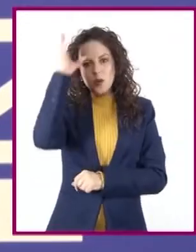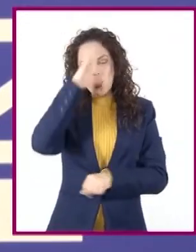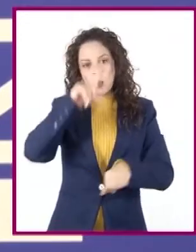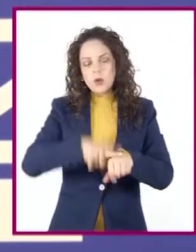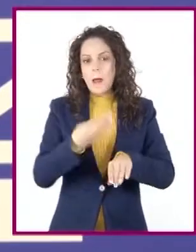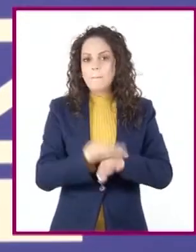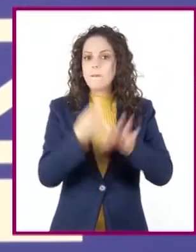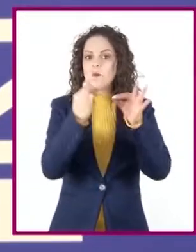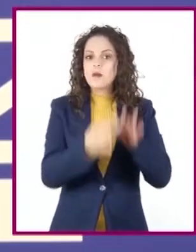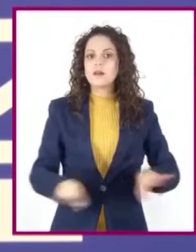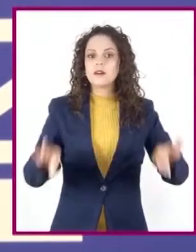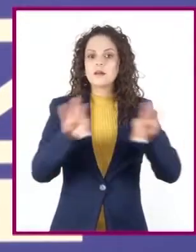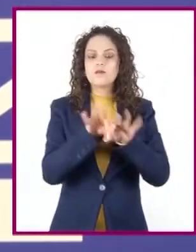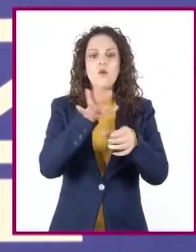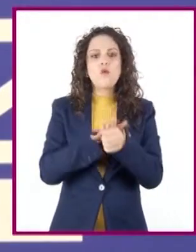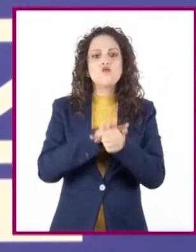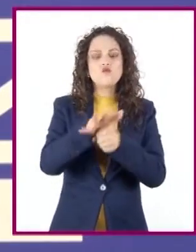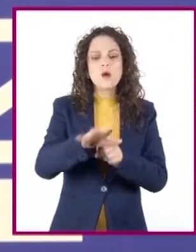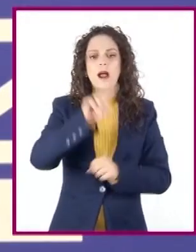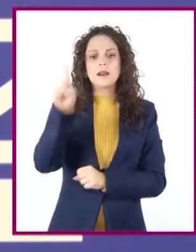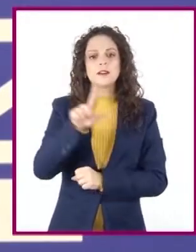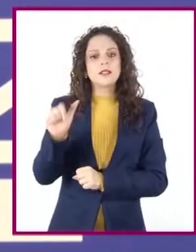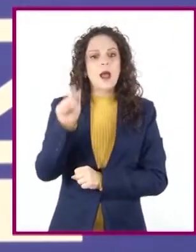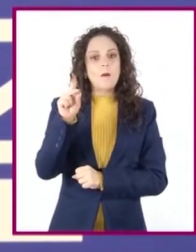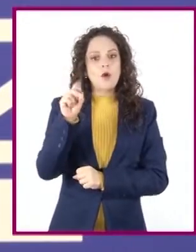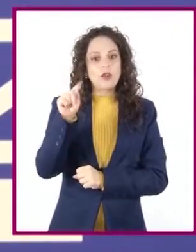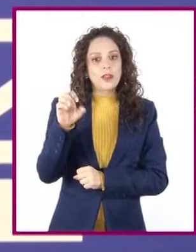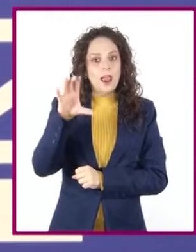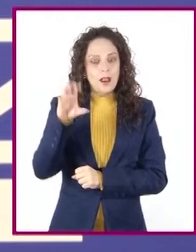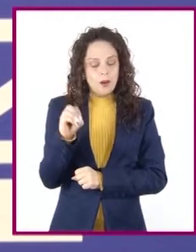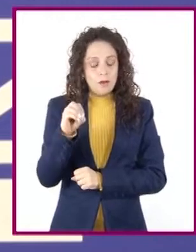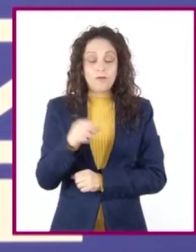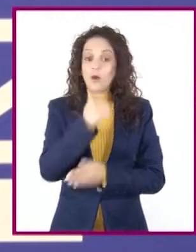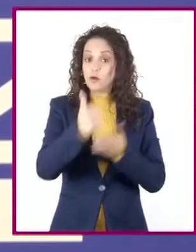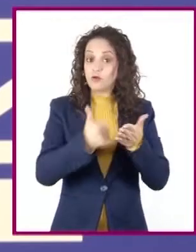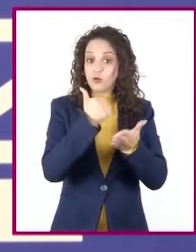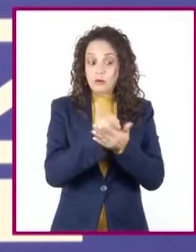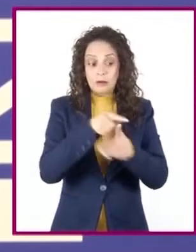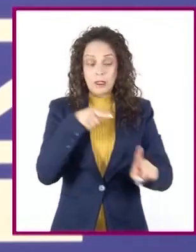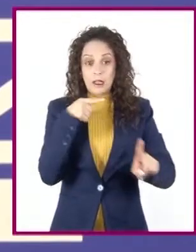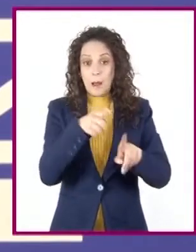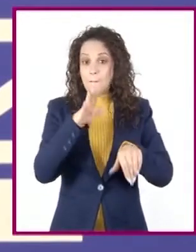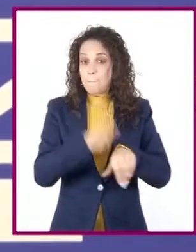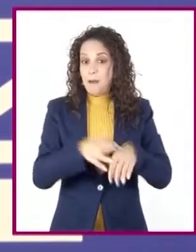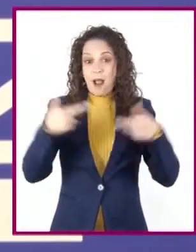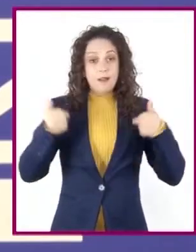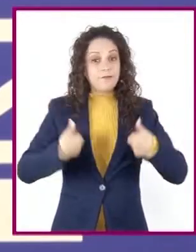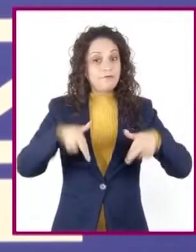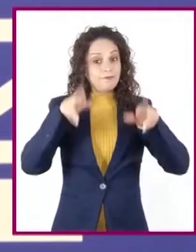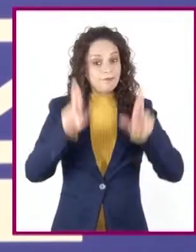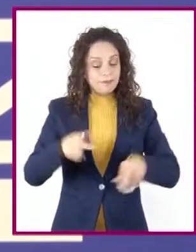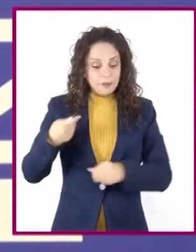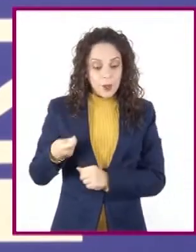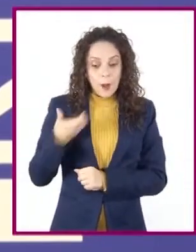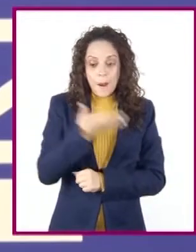importante llamada zapoteca y en una de sus ciudades más representativas, nombrada Monte